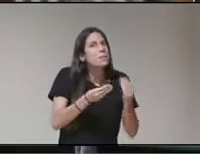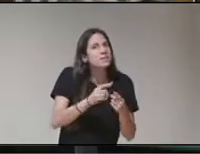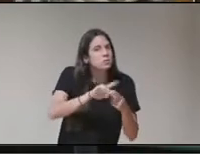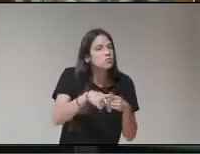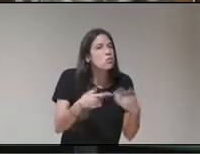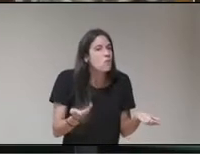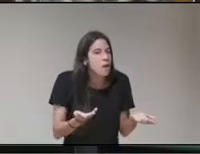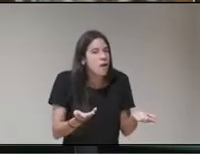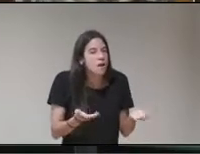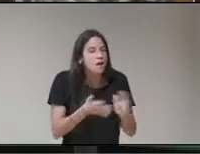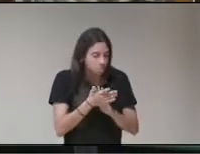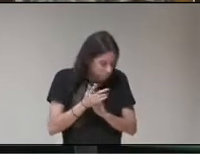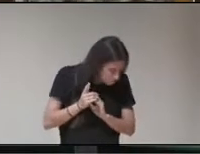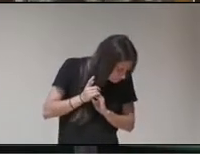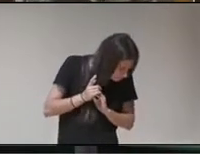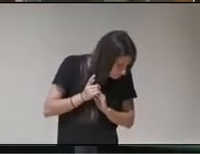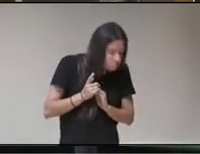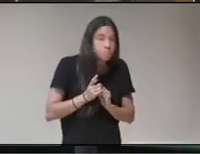de